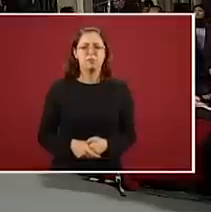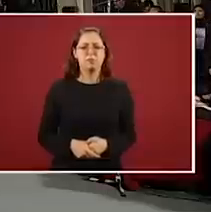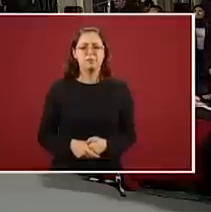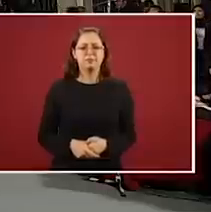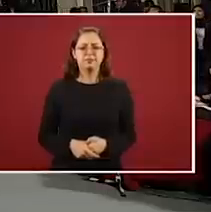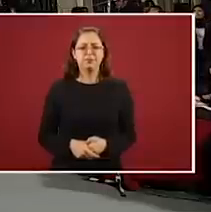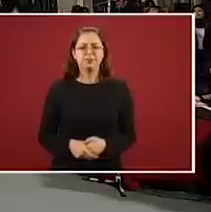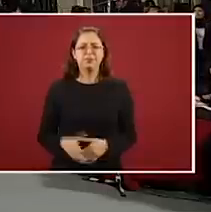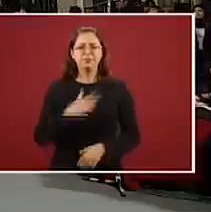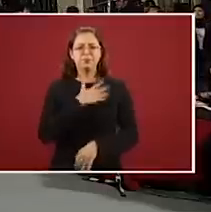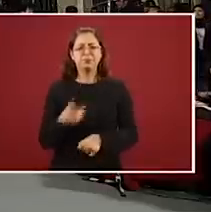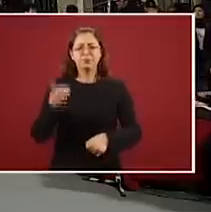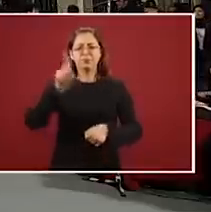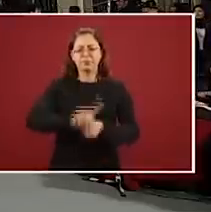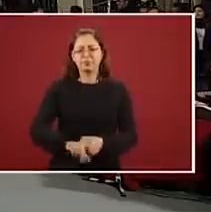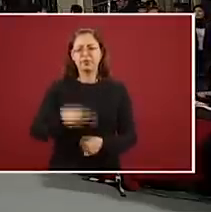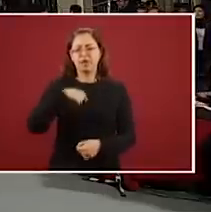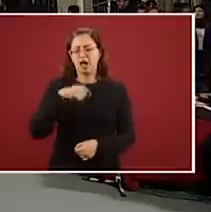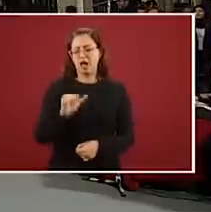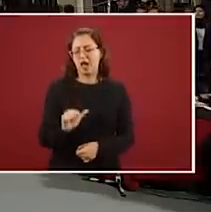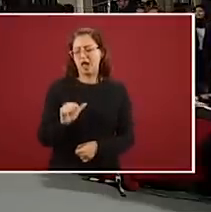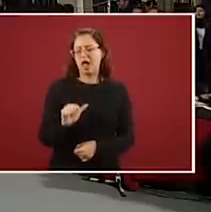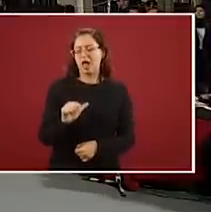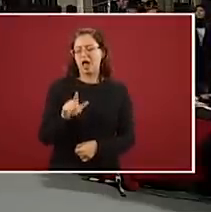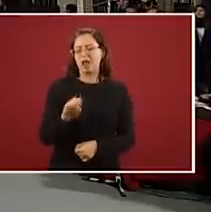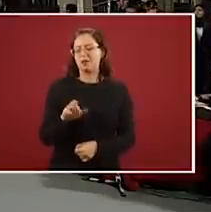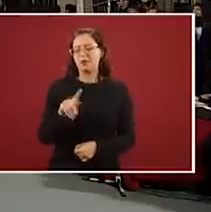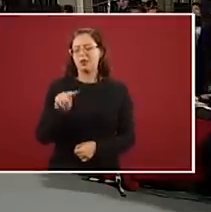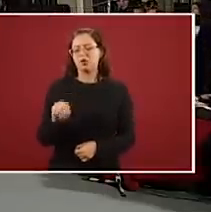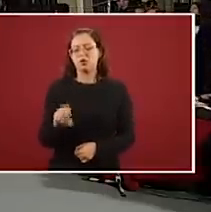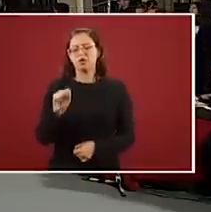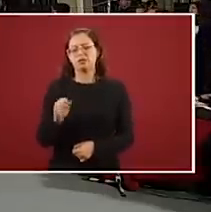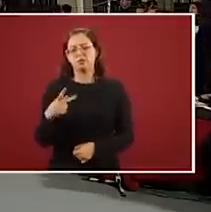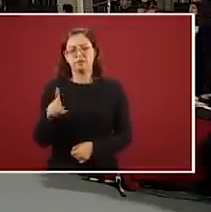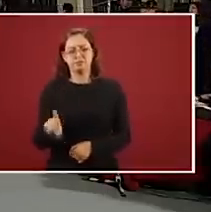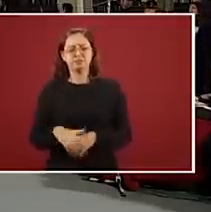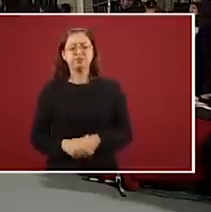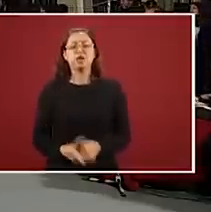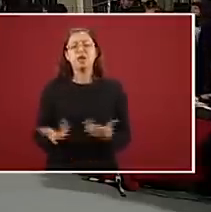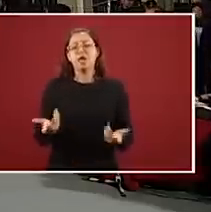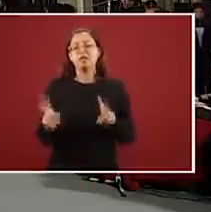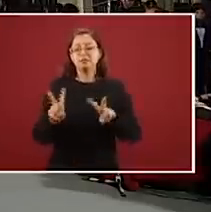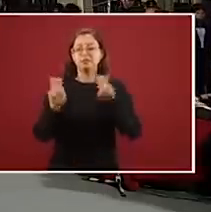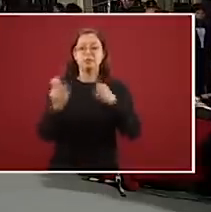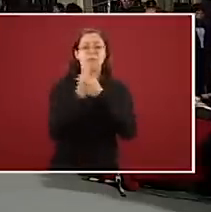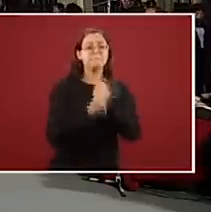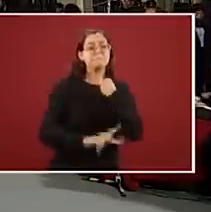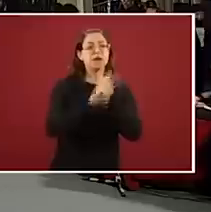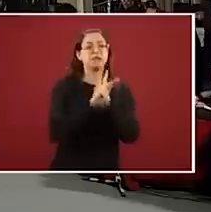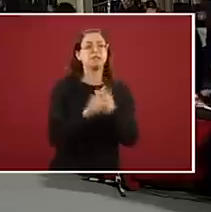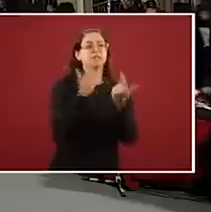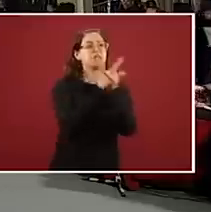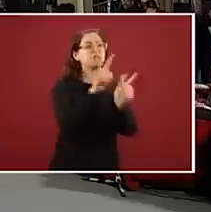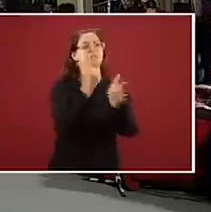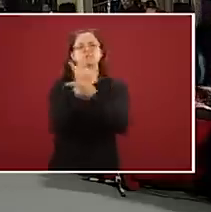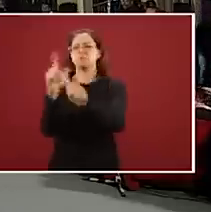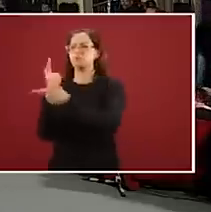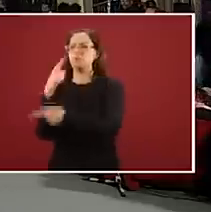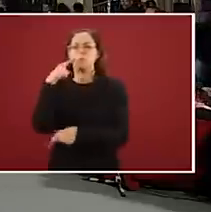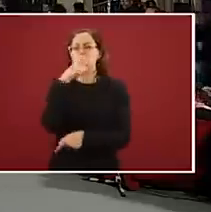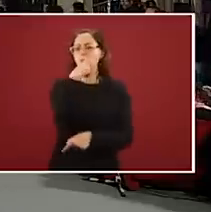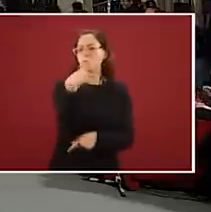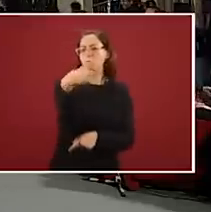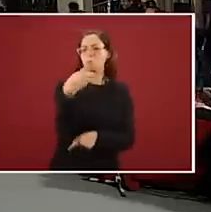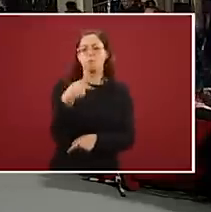Gracias. Buenos días. Alberto Rodríguez de Noticias. En este contexto de la libre determinación de los pueblos, ¿por qué México está buscando un asiento